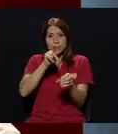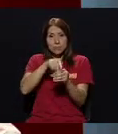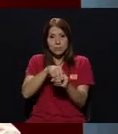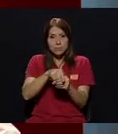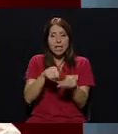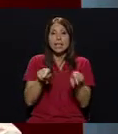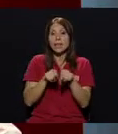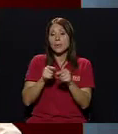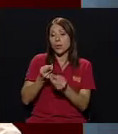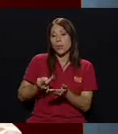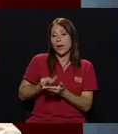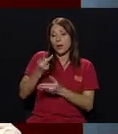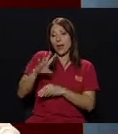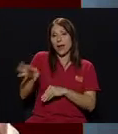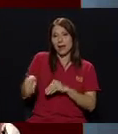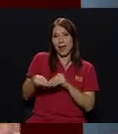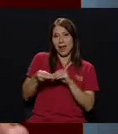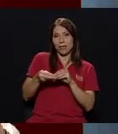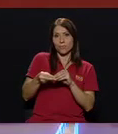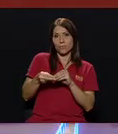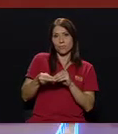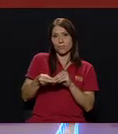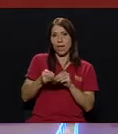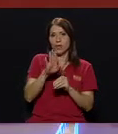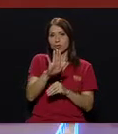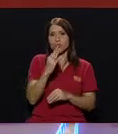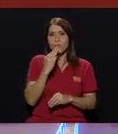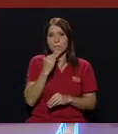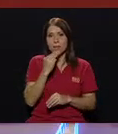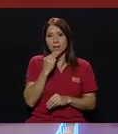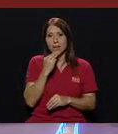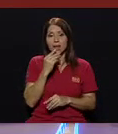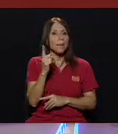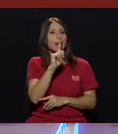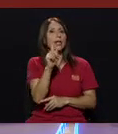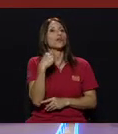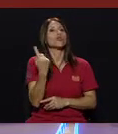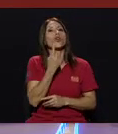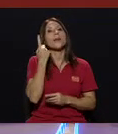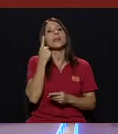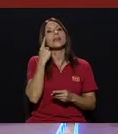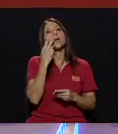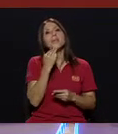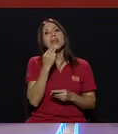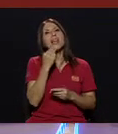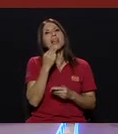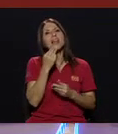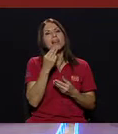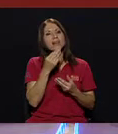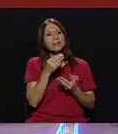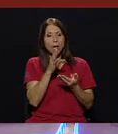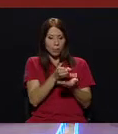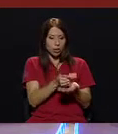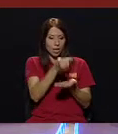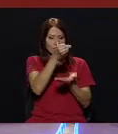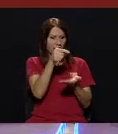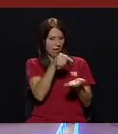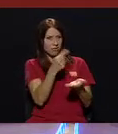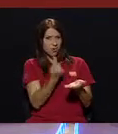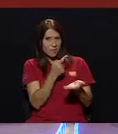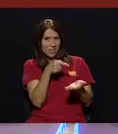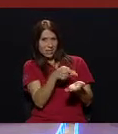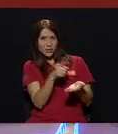agregado precisamente a su producción de miel, para que no todos los apicultores venden su miel, digamos así, nada más en la presentación de botella, sino que elaboran